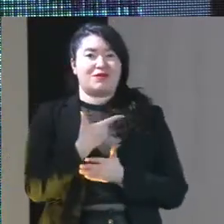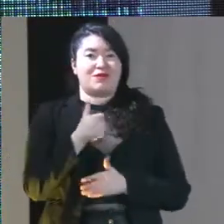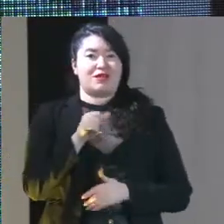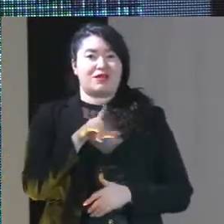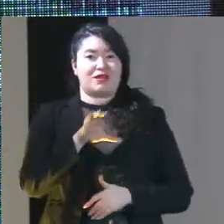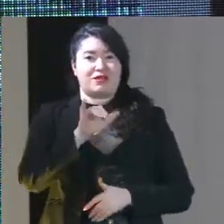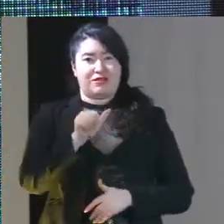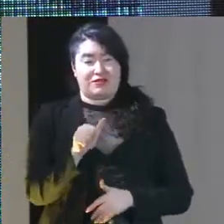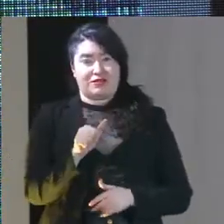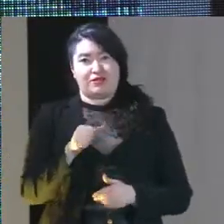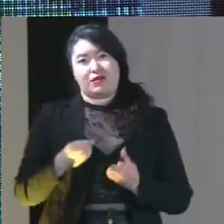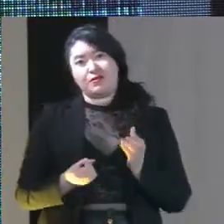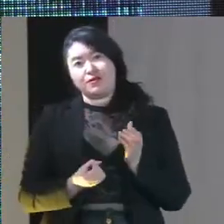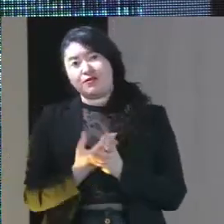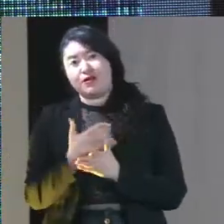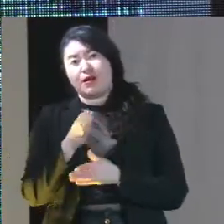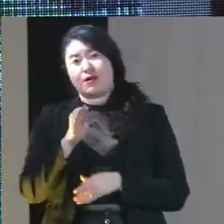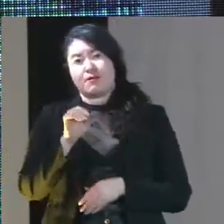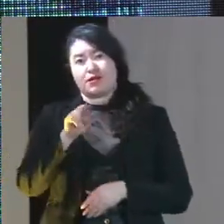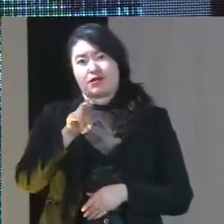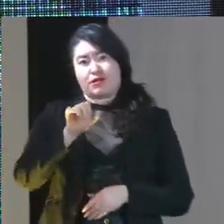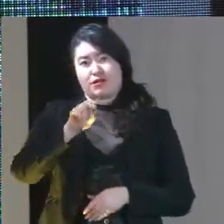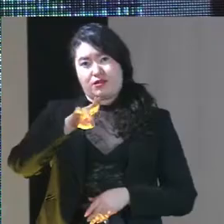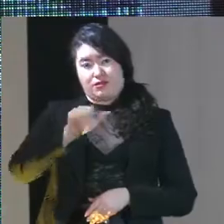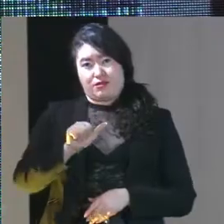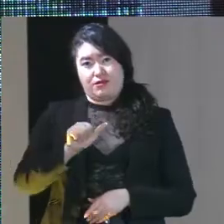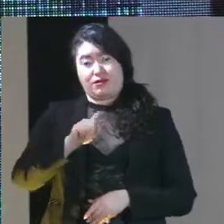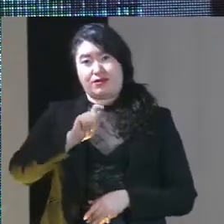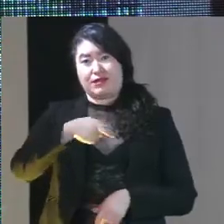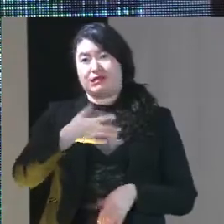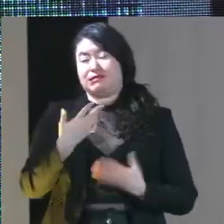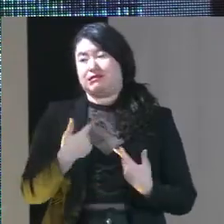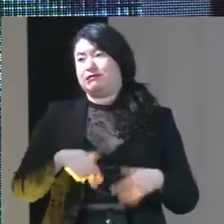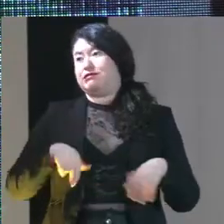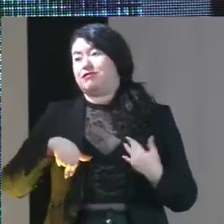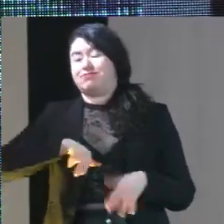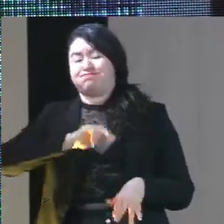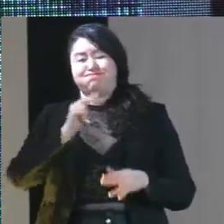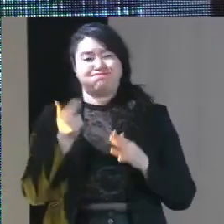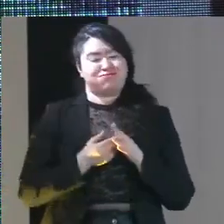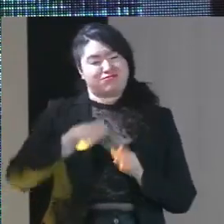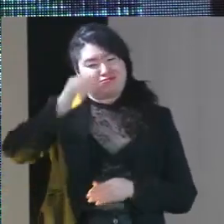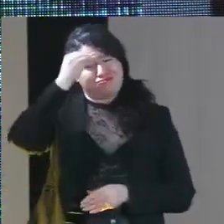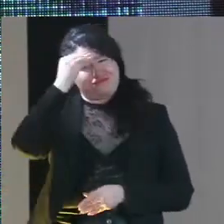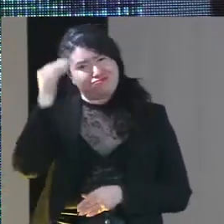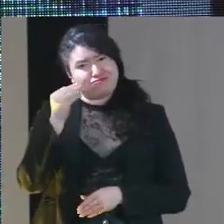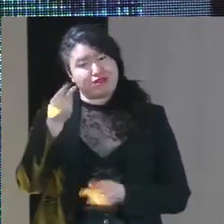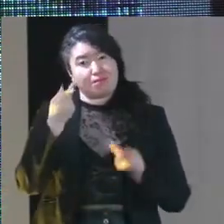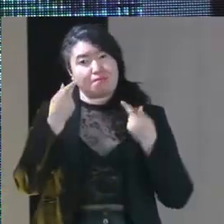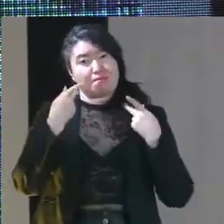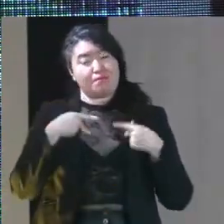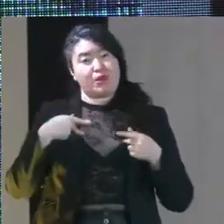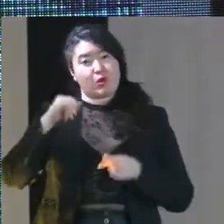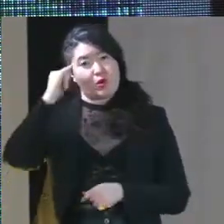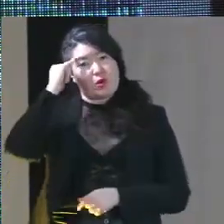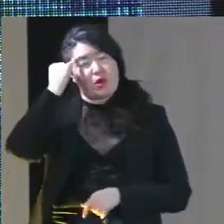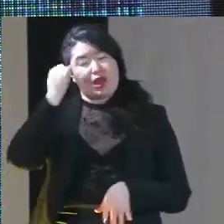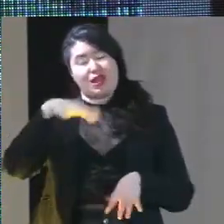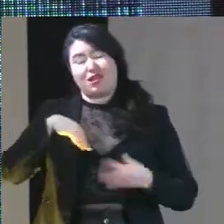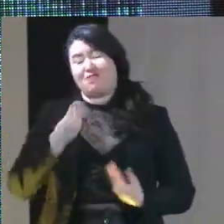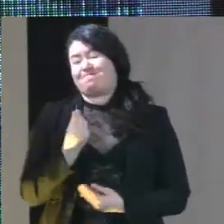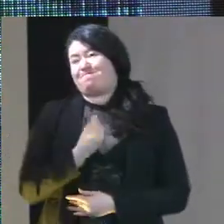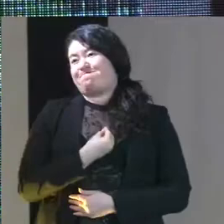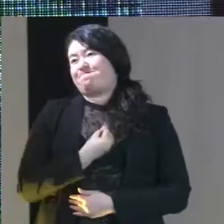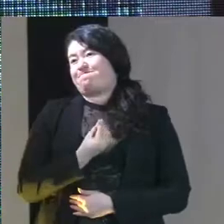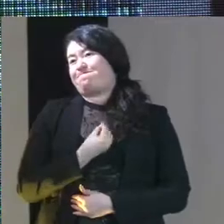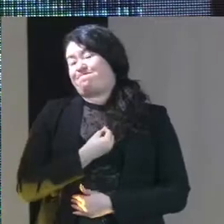inventen otra palabra, no importa. Un genocidio despiadado, airadamente resistido por los pobladores originales de esta